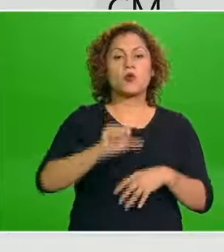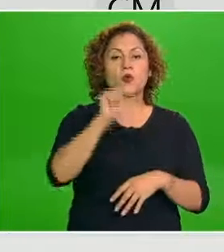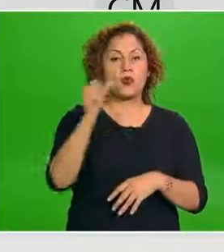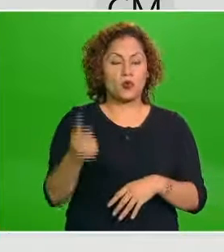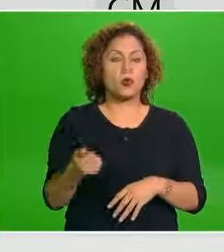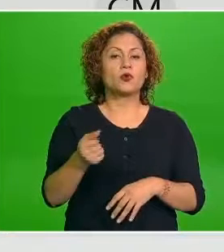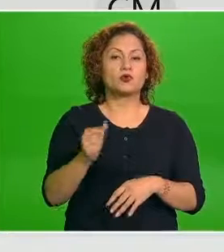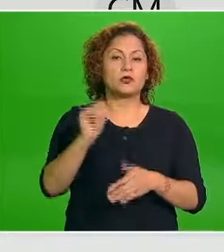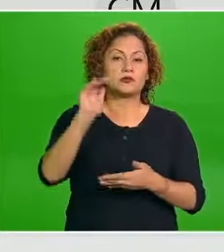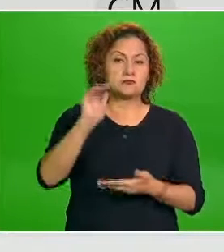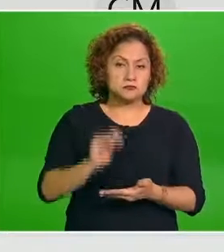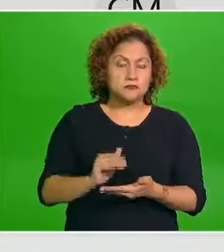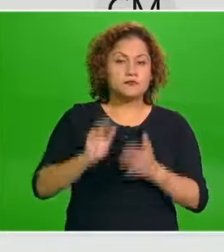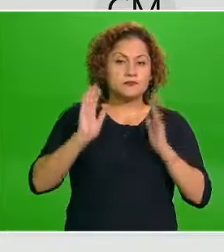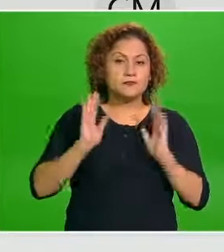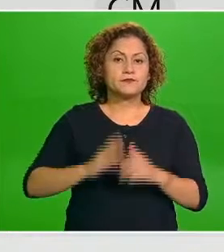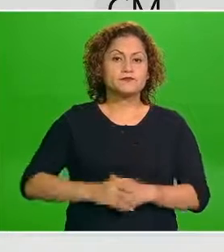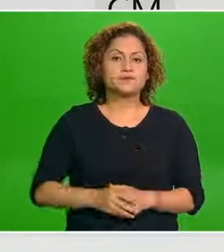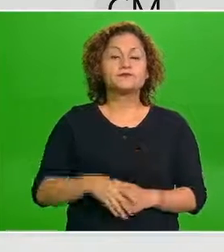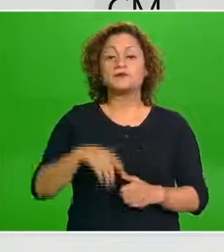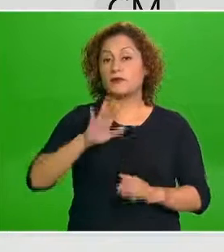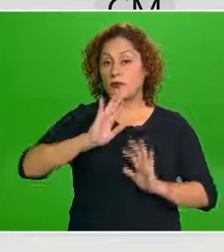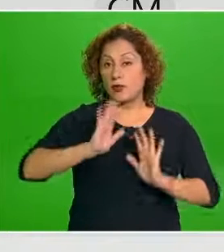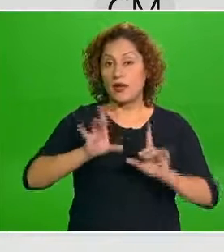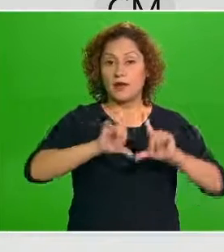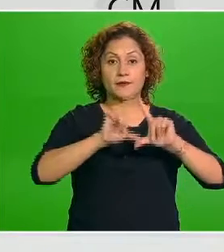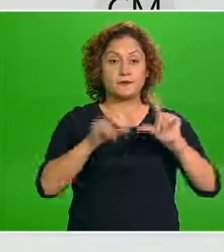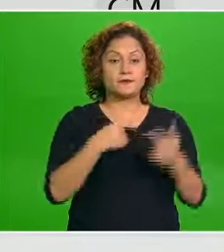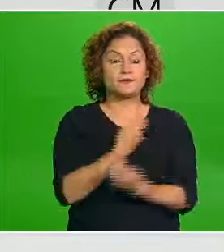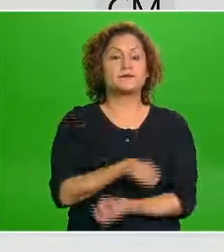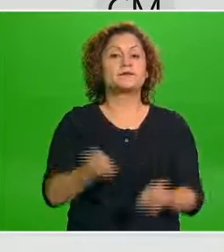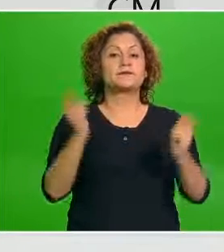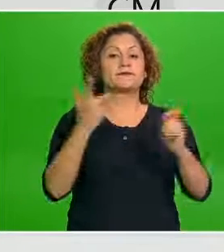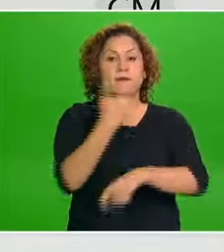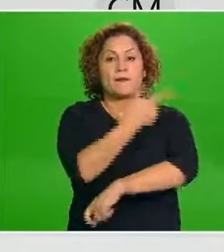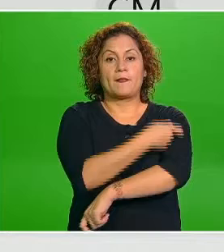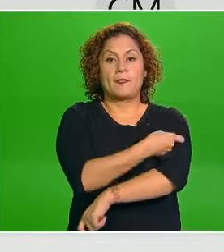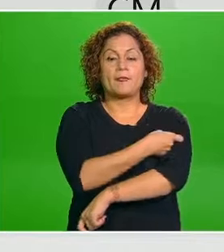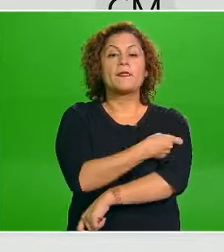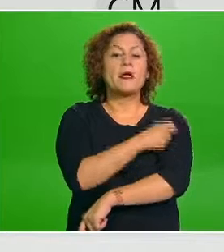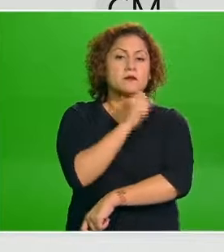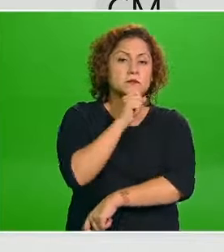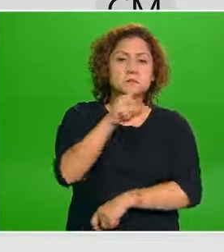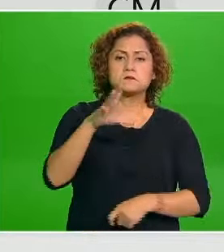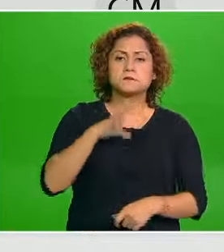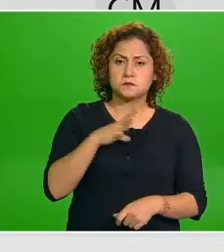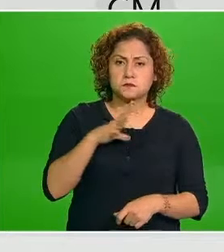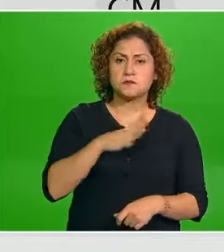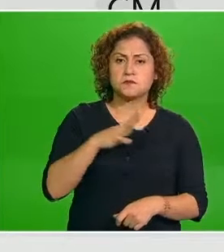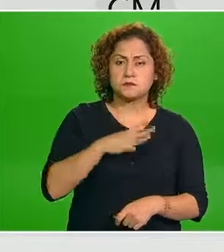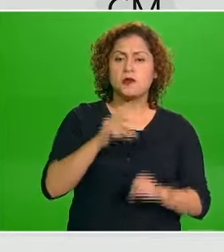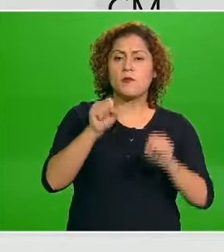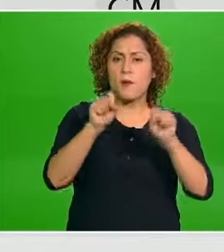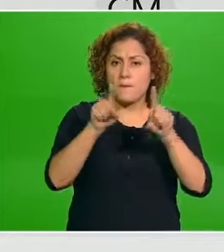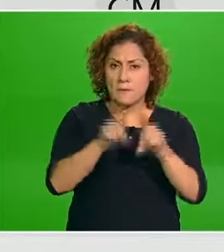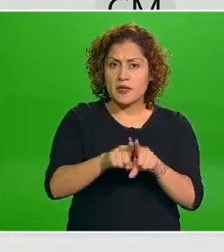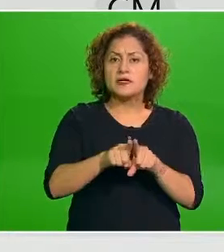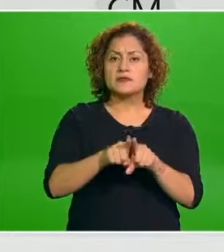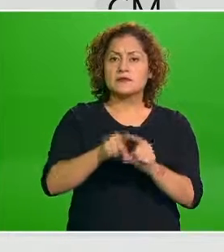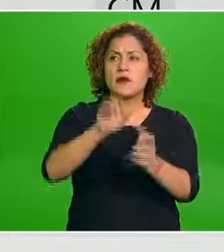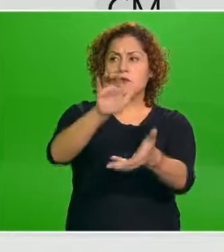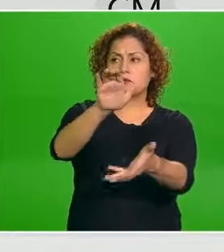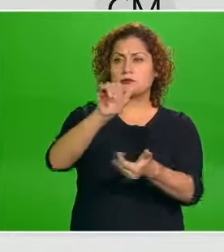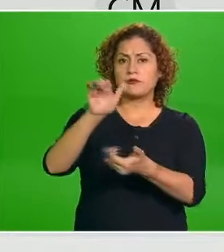llegado, se han colocado, se han distribuido y tenemos todavía obviamente envíos de la misma y de todas las